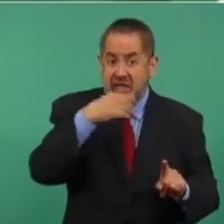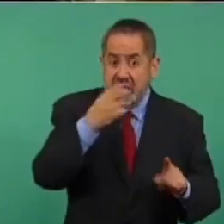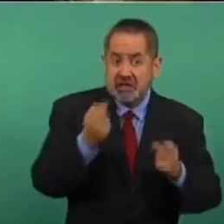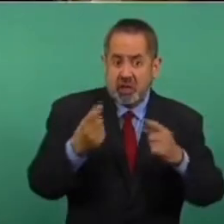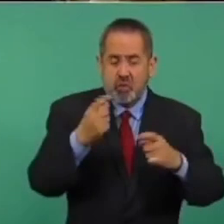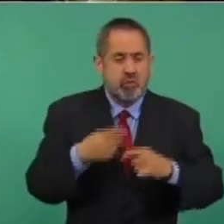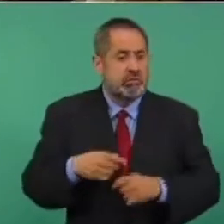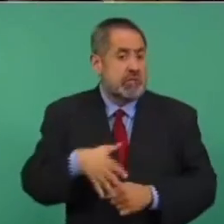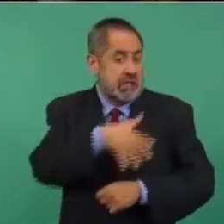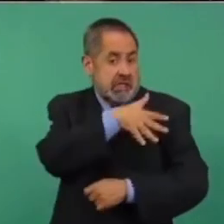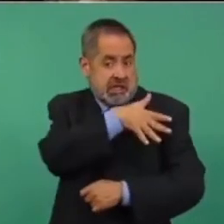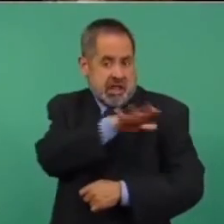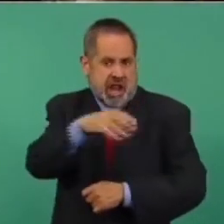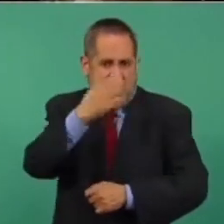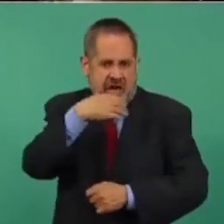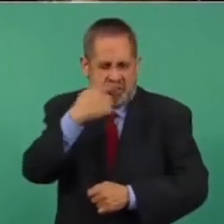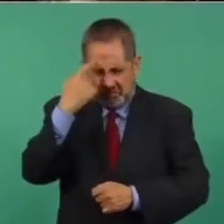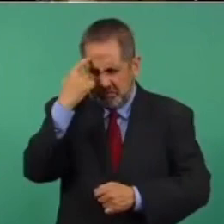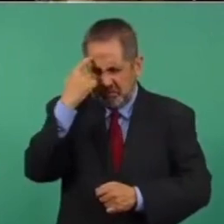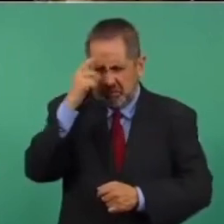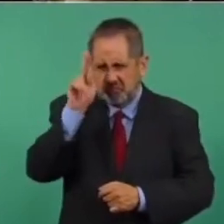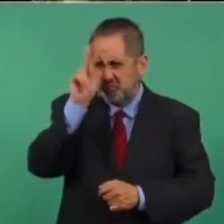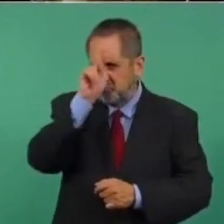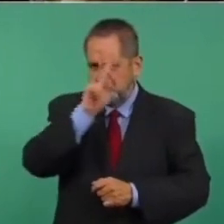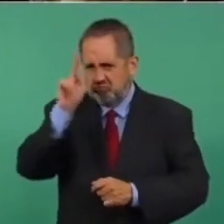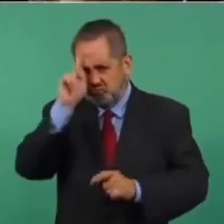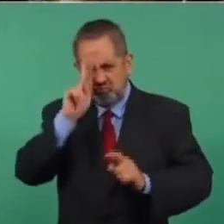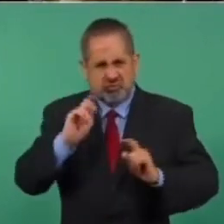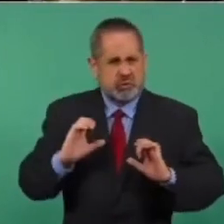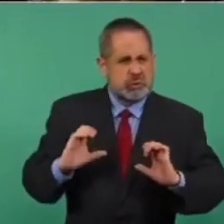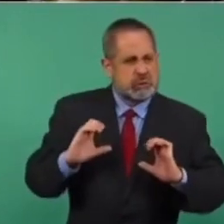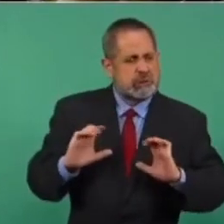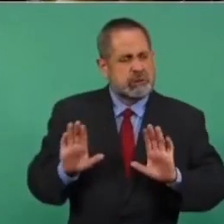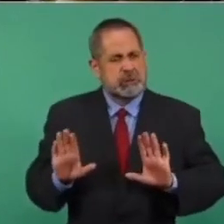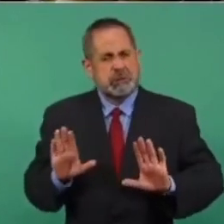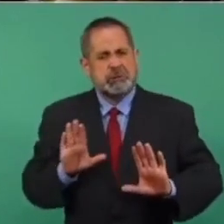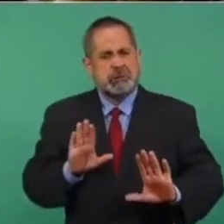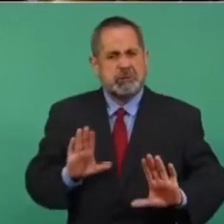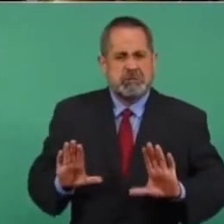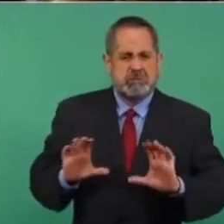y él actuó con mucha prudencia.